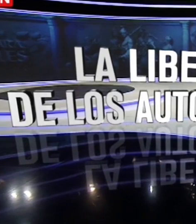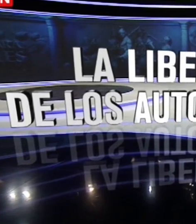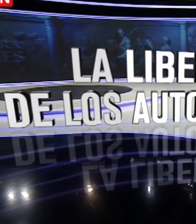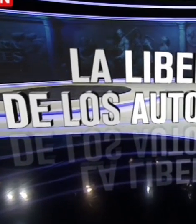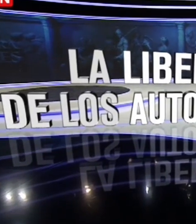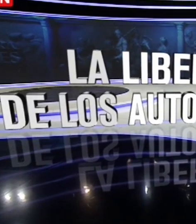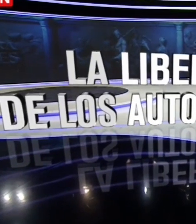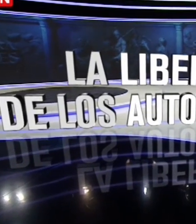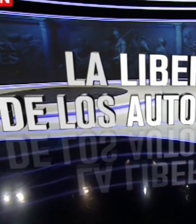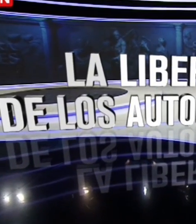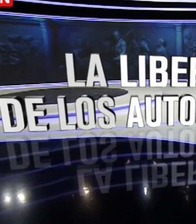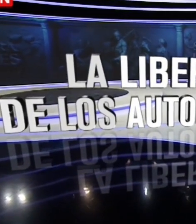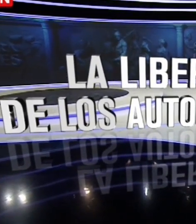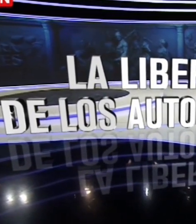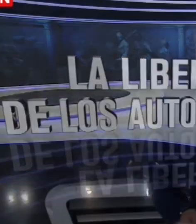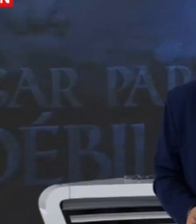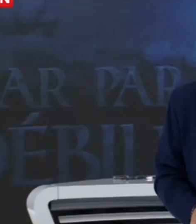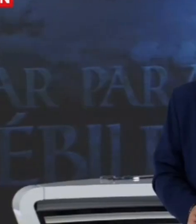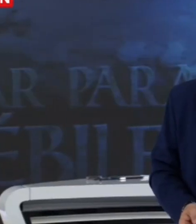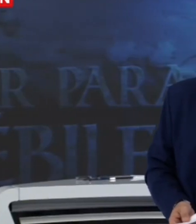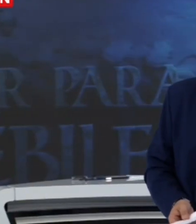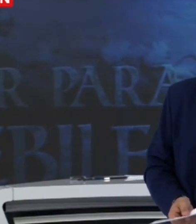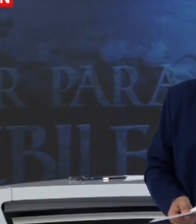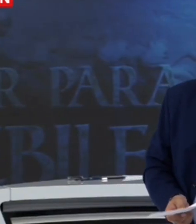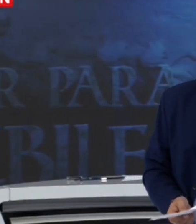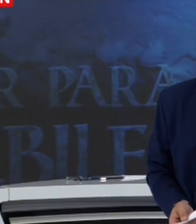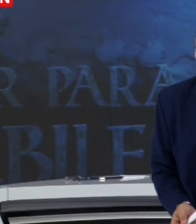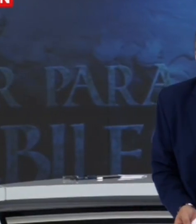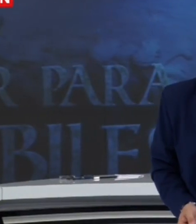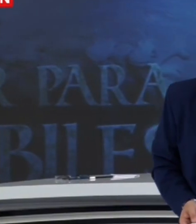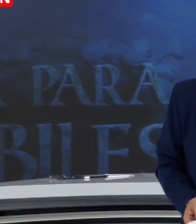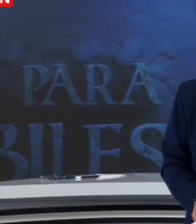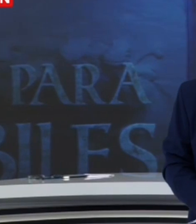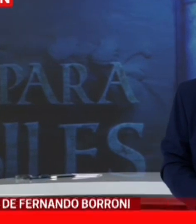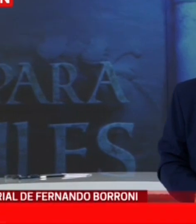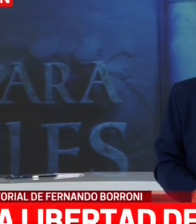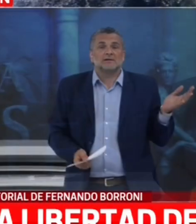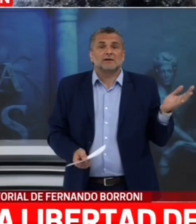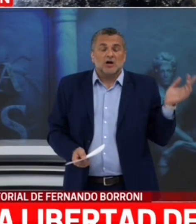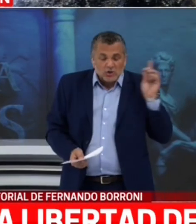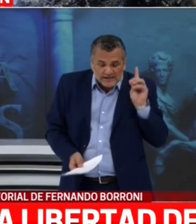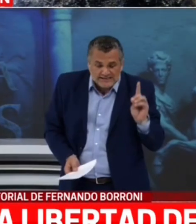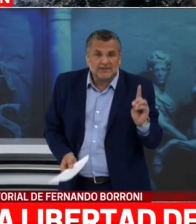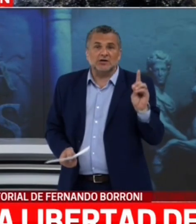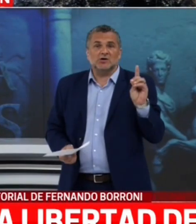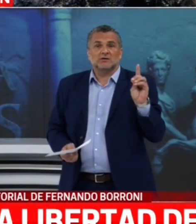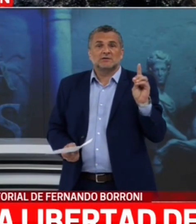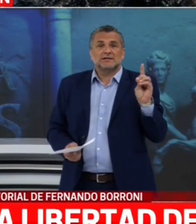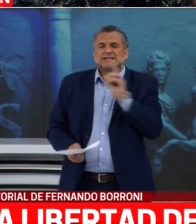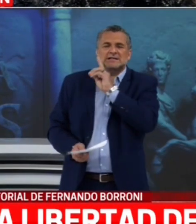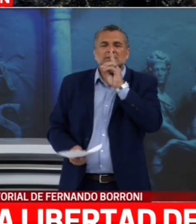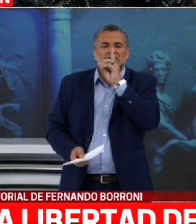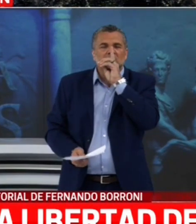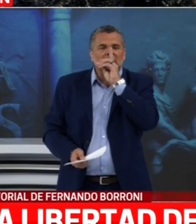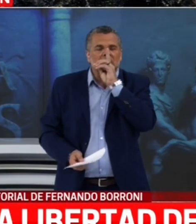mañana van a sostener el mismo discurso yo no sé hasta dónde van a llegar s que buscan lo que s digo